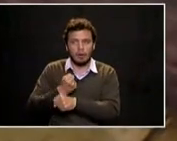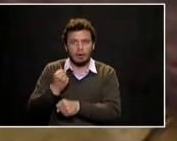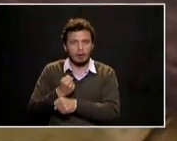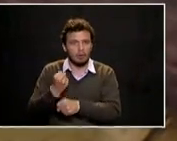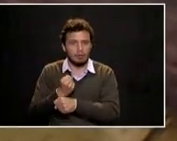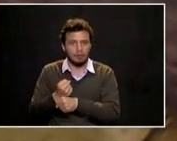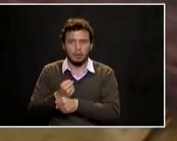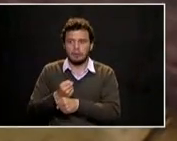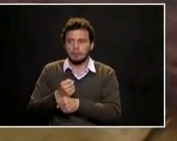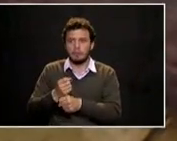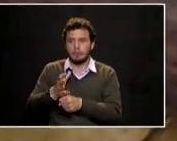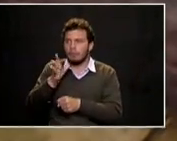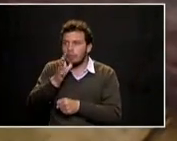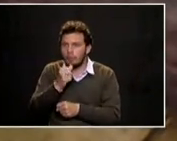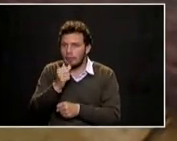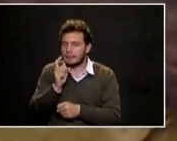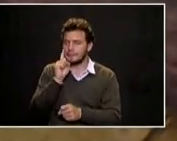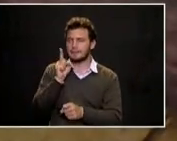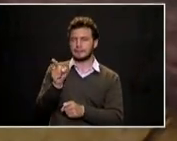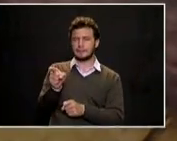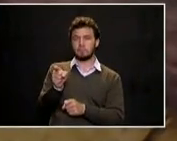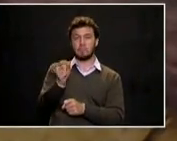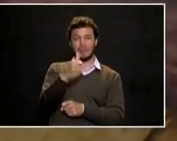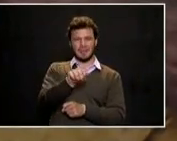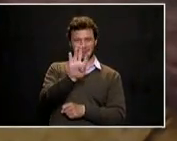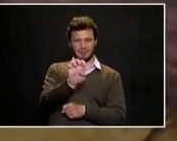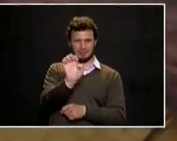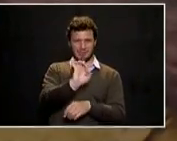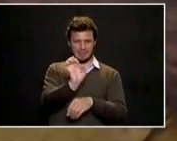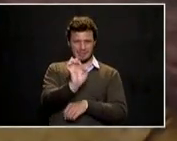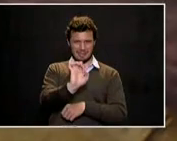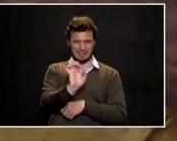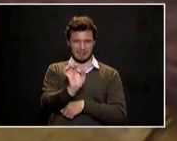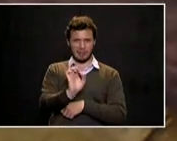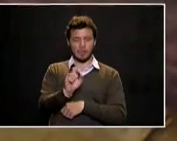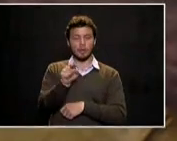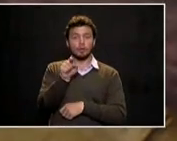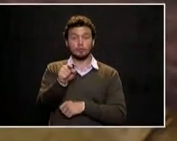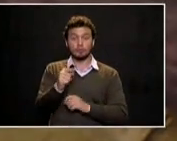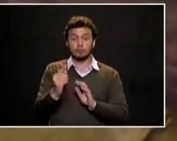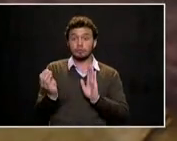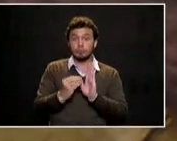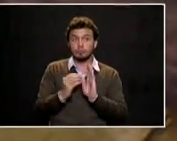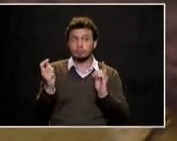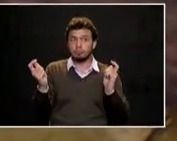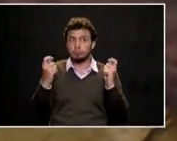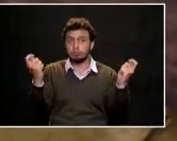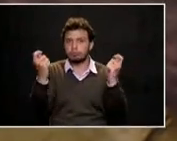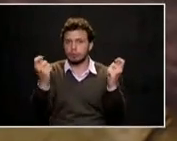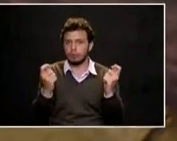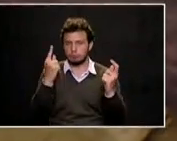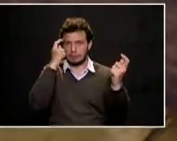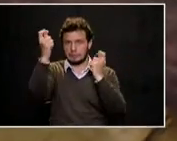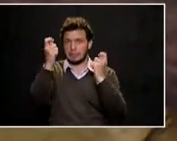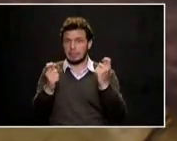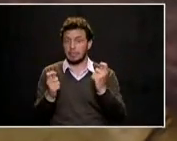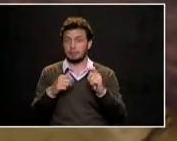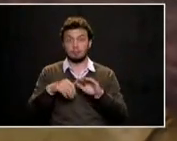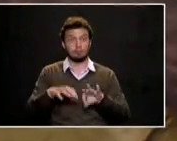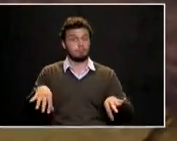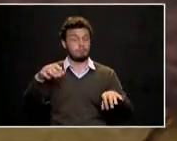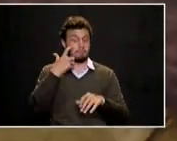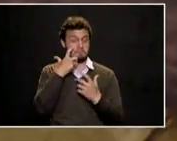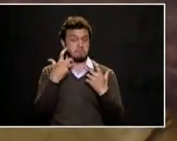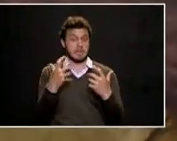enero escribí una columna en un diario de circulación nacional donde propuse tres grandes estrategias. Primero, además de caracterizar